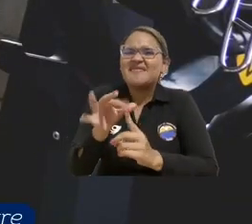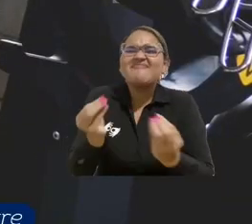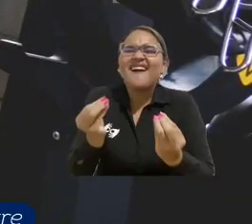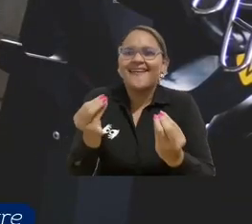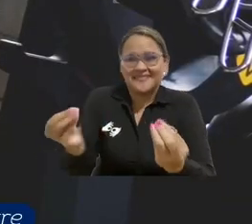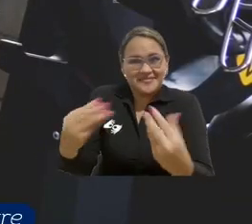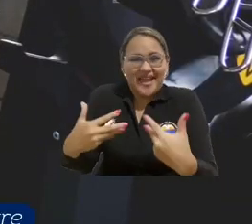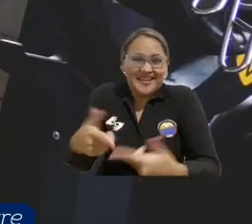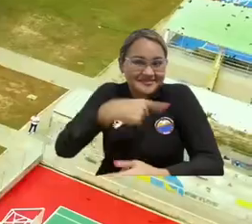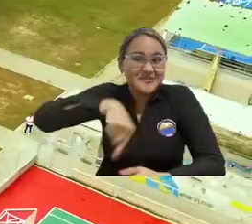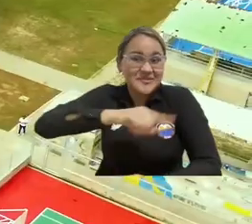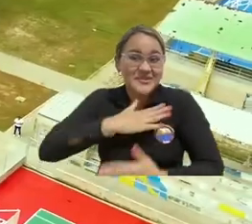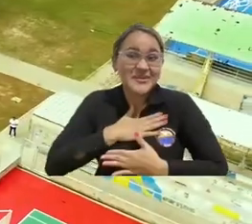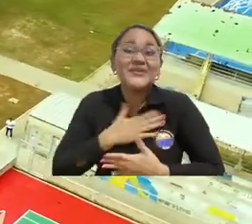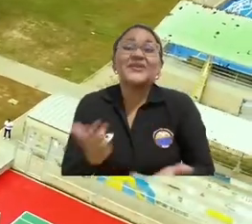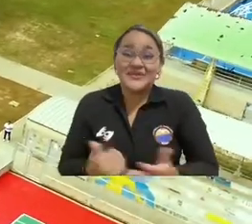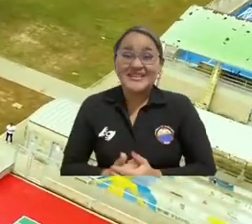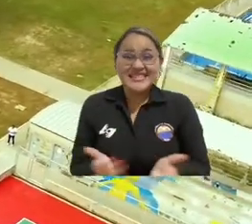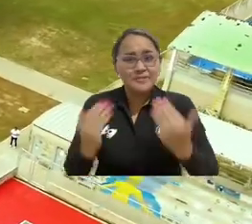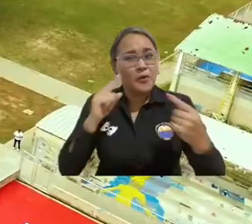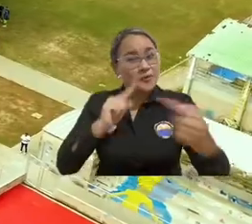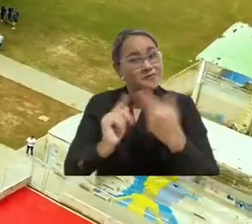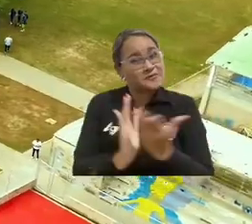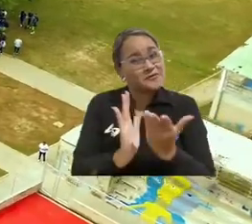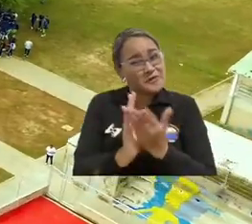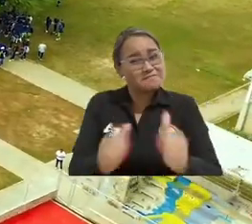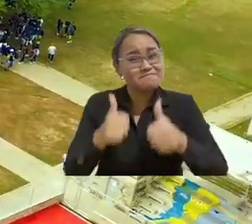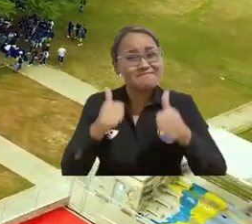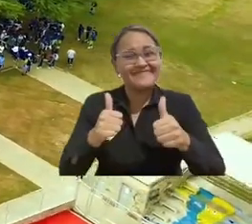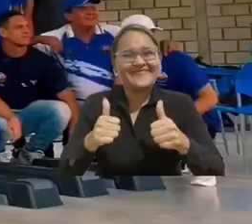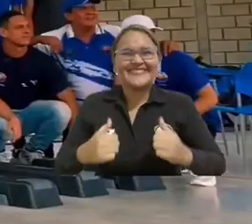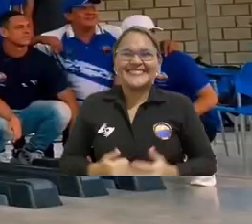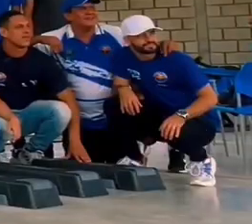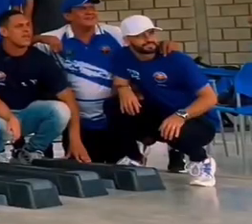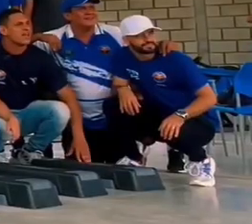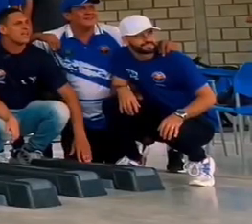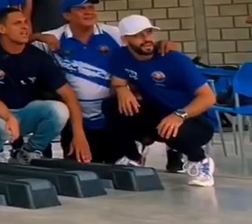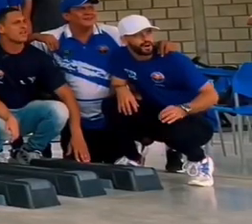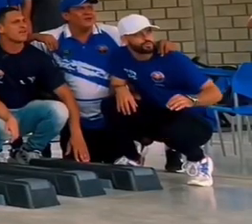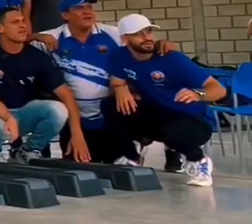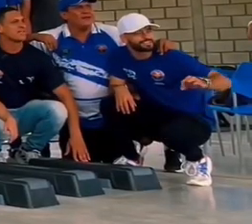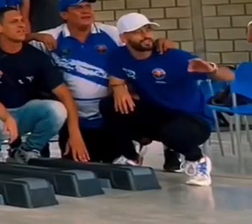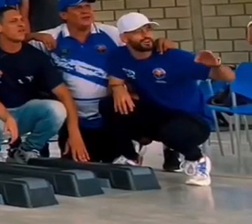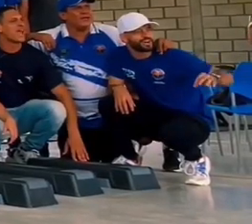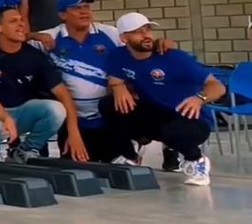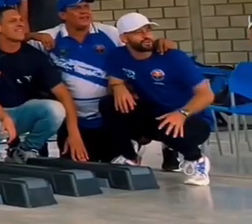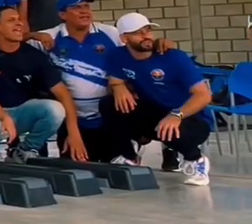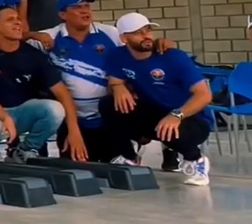especialmente para nosotros y así podremos tener las condiciones óptimas de estudio.